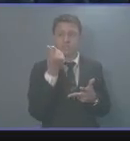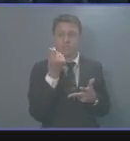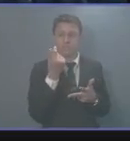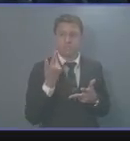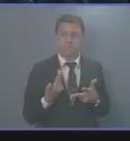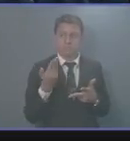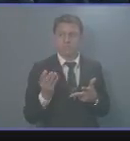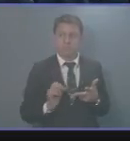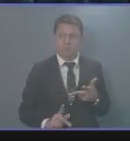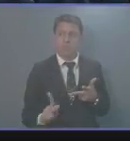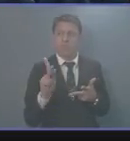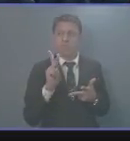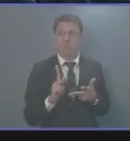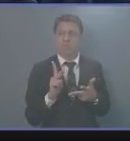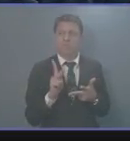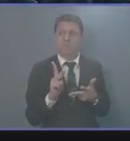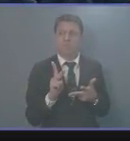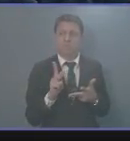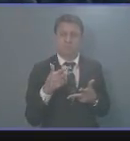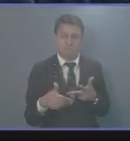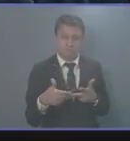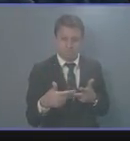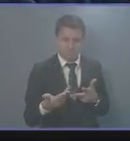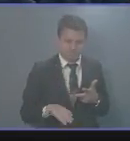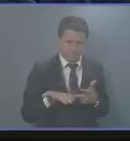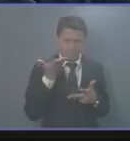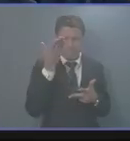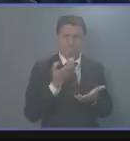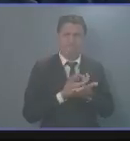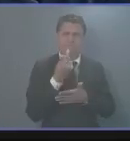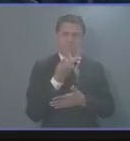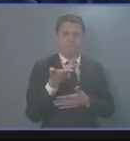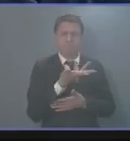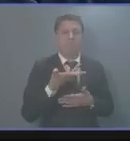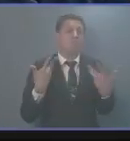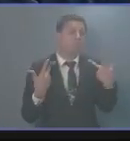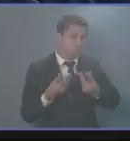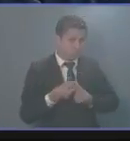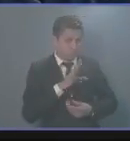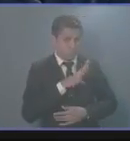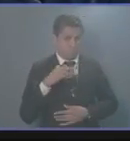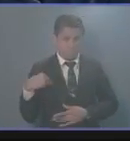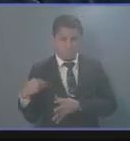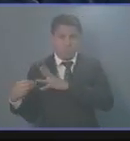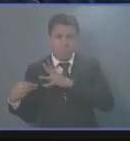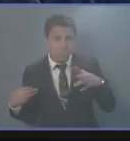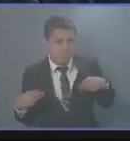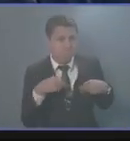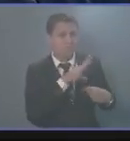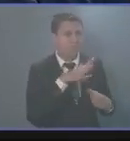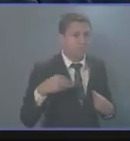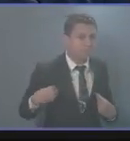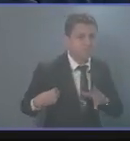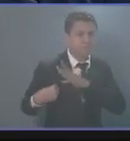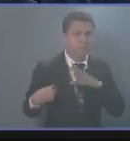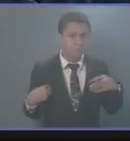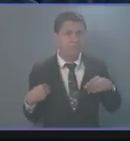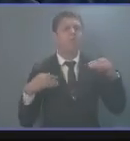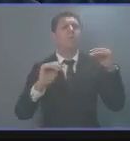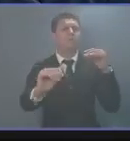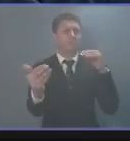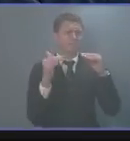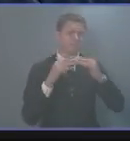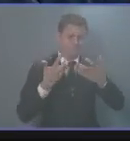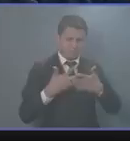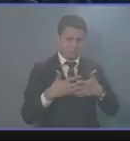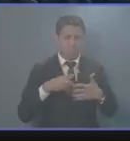las oportunidades, la prosperidad y bienestar de las familias y, por supuesto, de las empresas